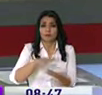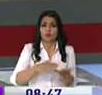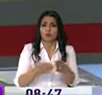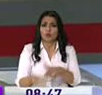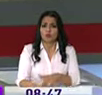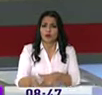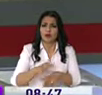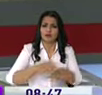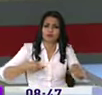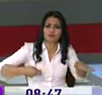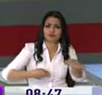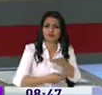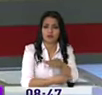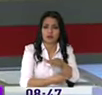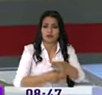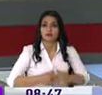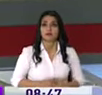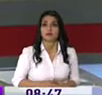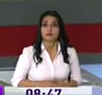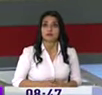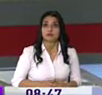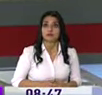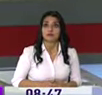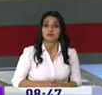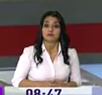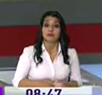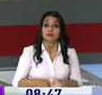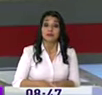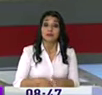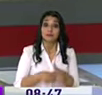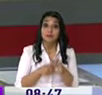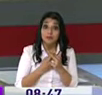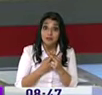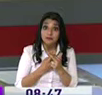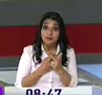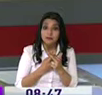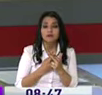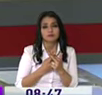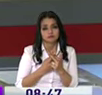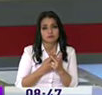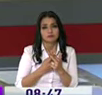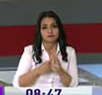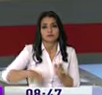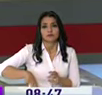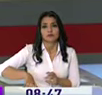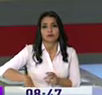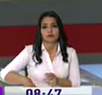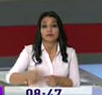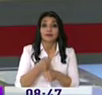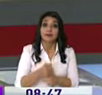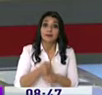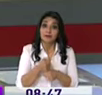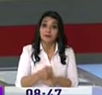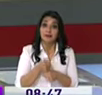puñalada. Aparentemente todo empezó, ¿saben por qué? Porque hubo un robo de un caballo. Veamos.